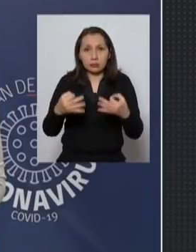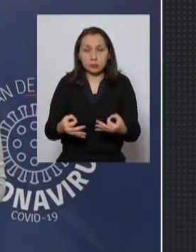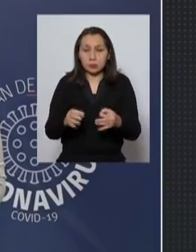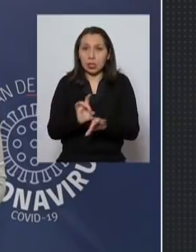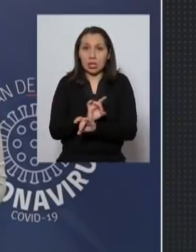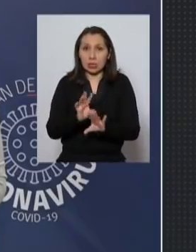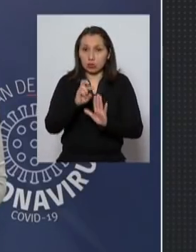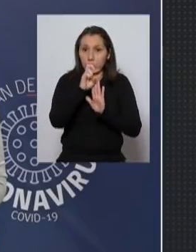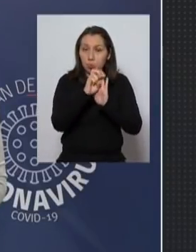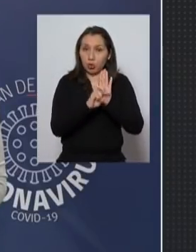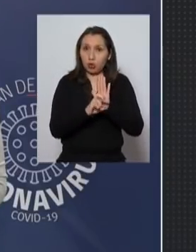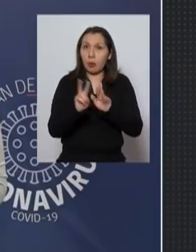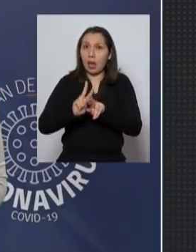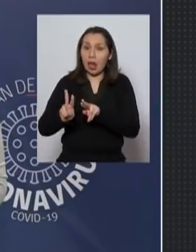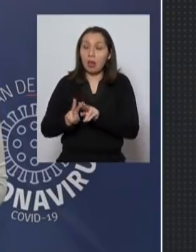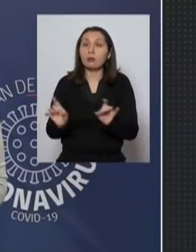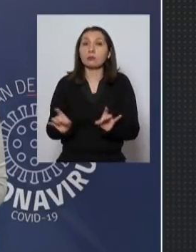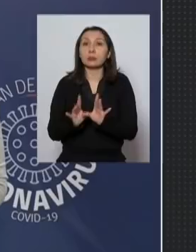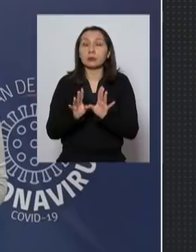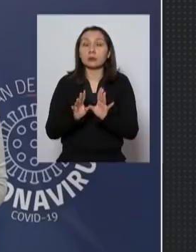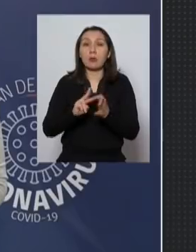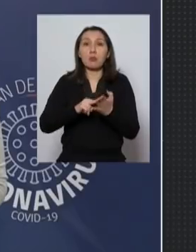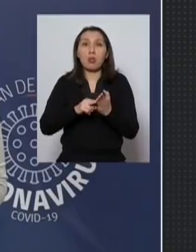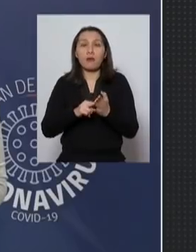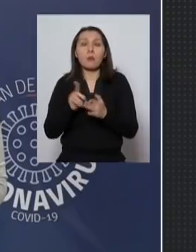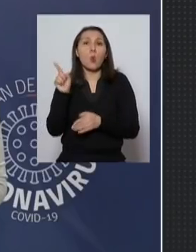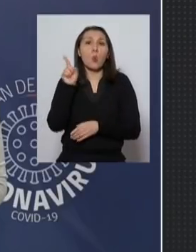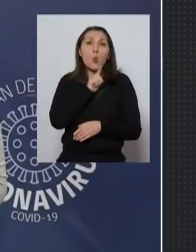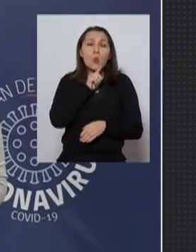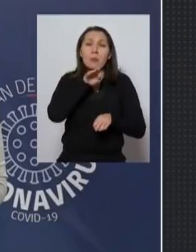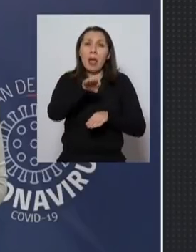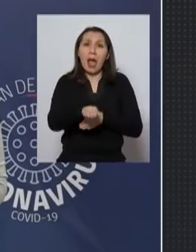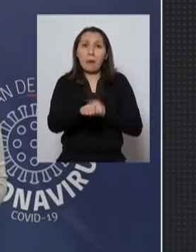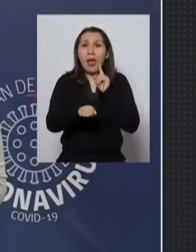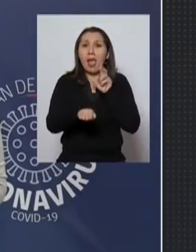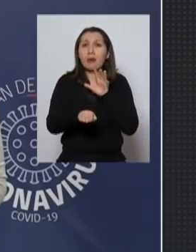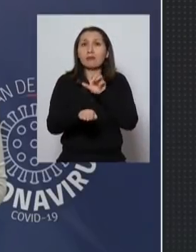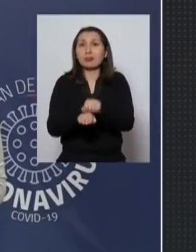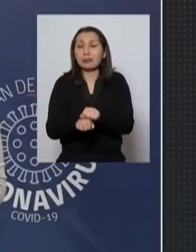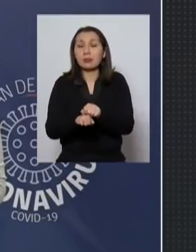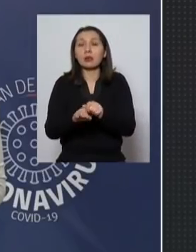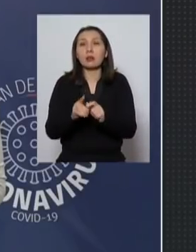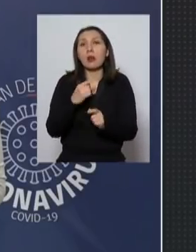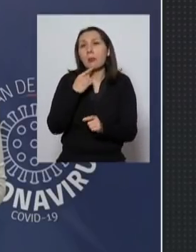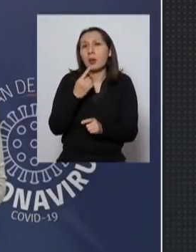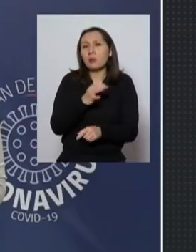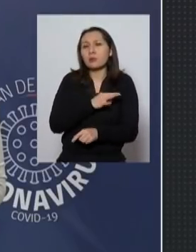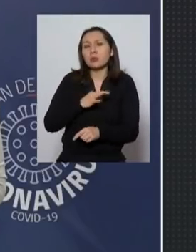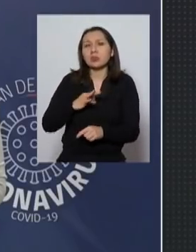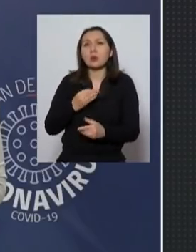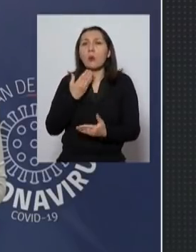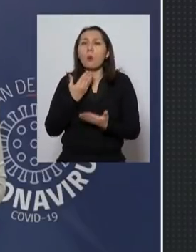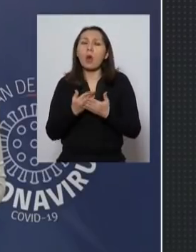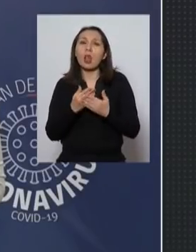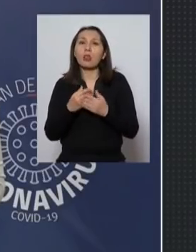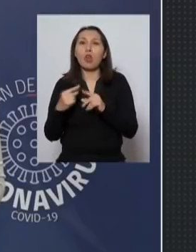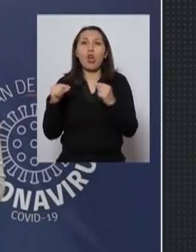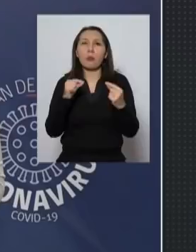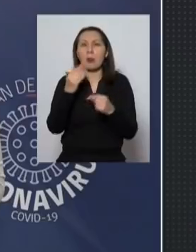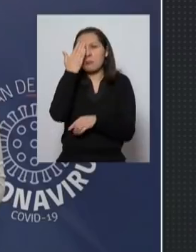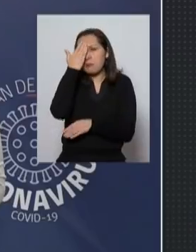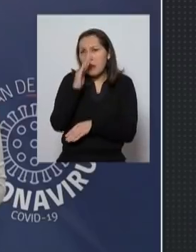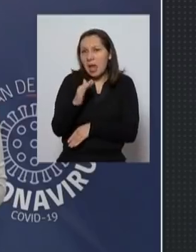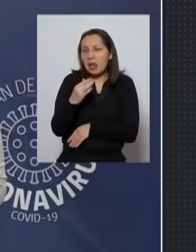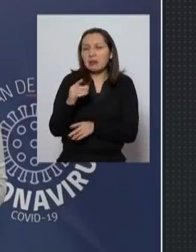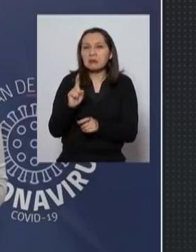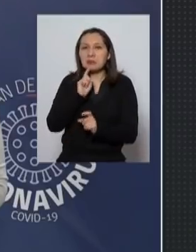el protocolo para resolver un eventual dilema de la última cama? Y ministro, otra pregunta, ¿a quién se refiere cuando hay comentarios